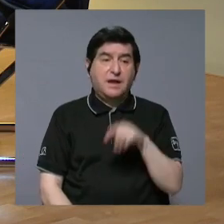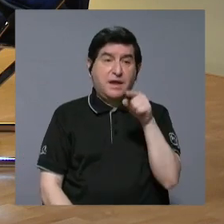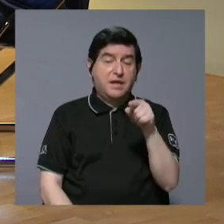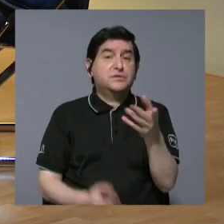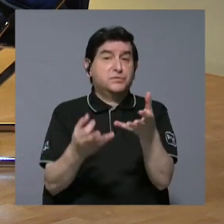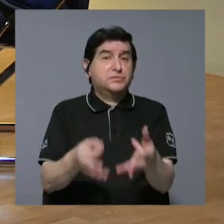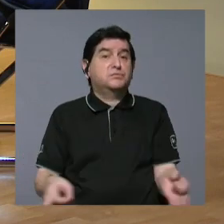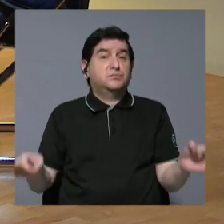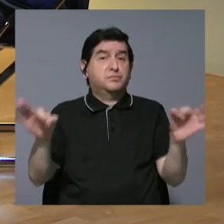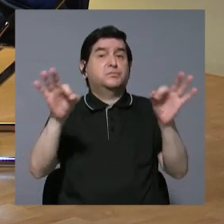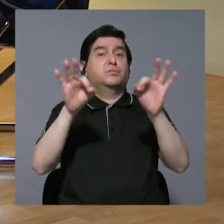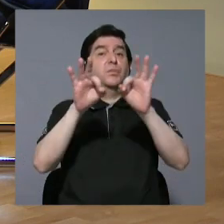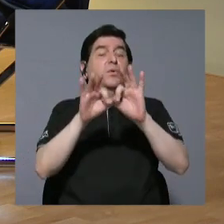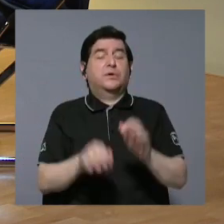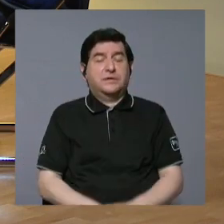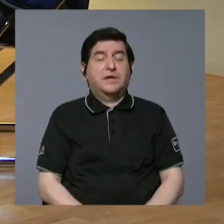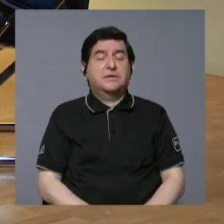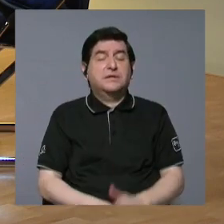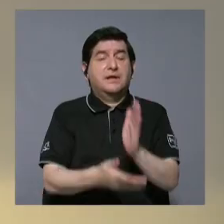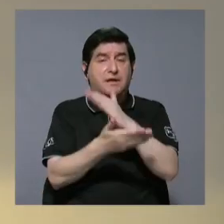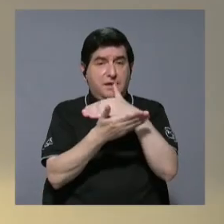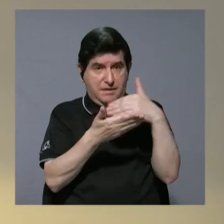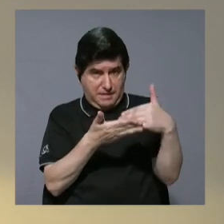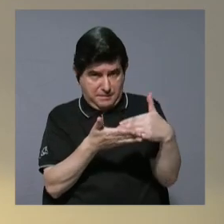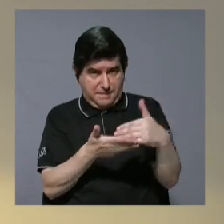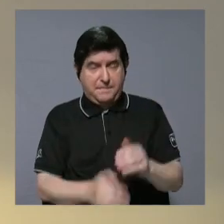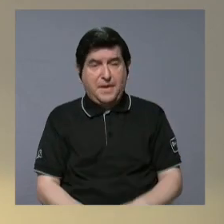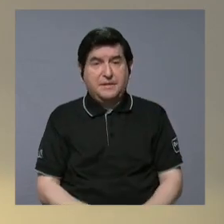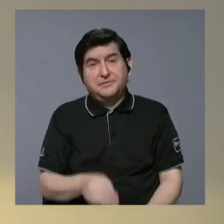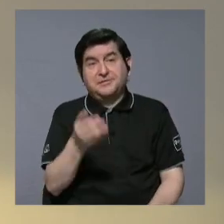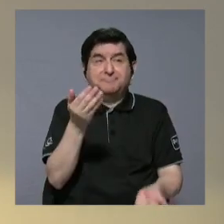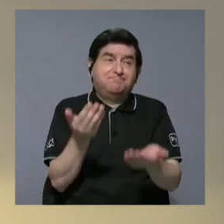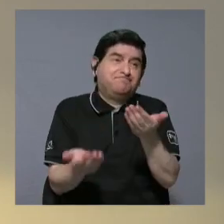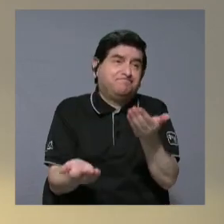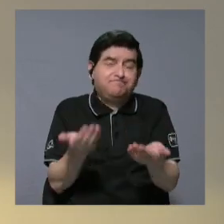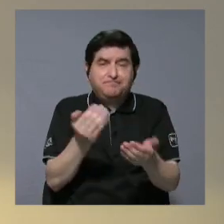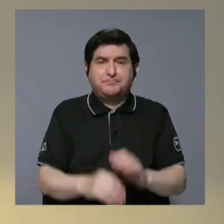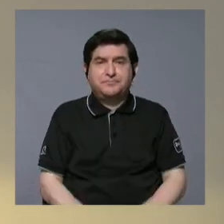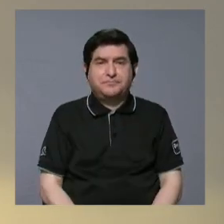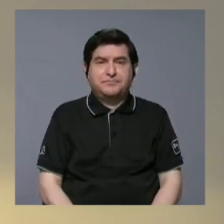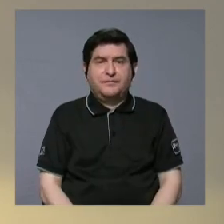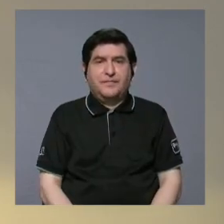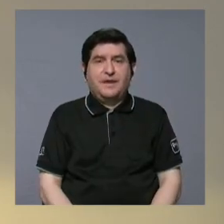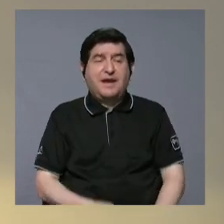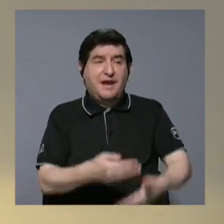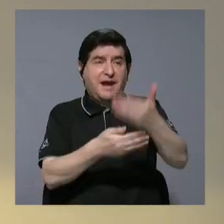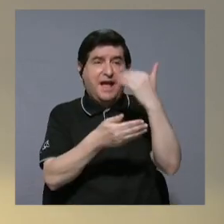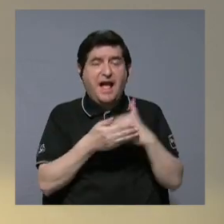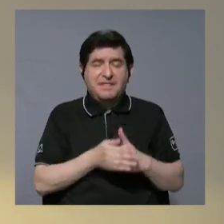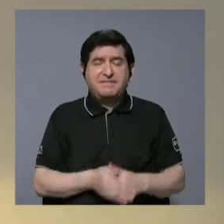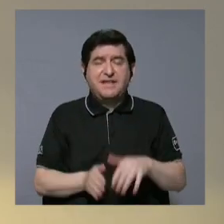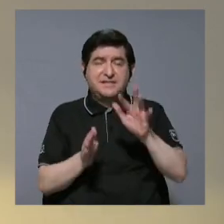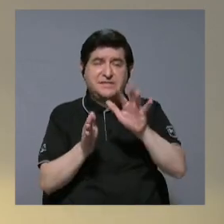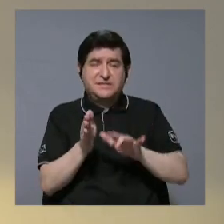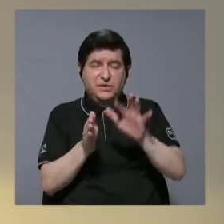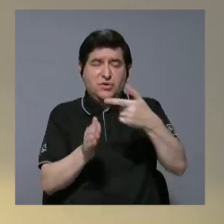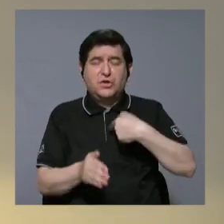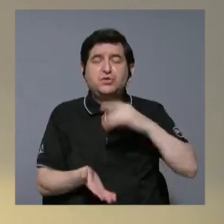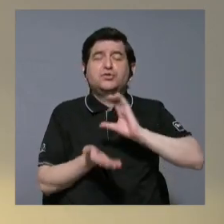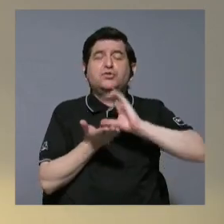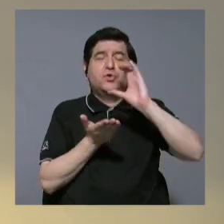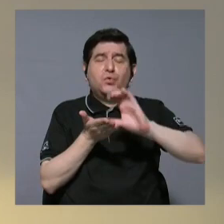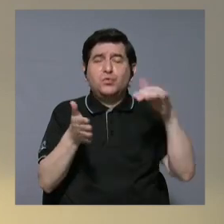muy importante, en buena parte de la antigua contabilidad, que yo alguna vez tomé un